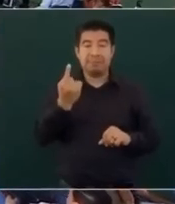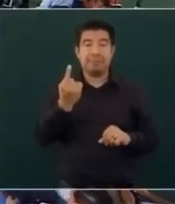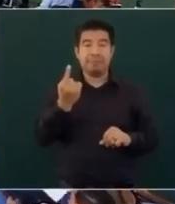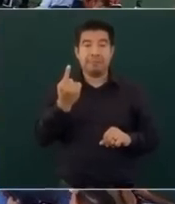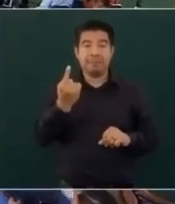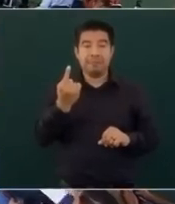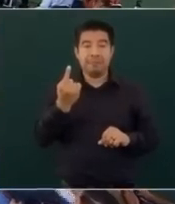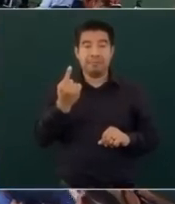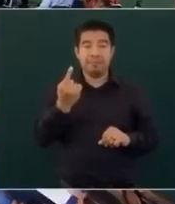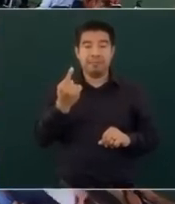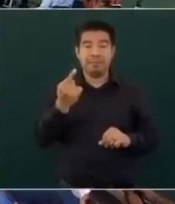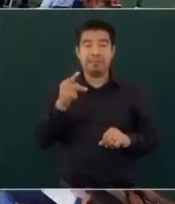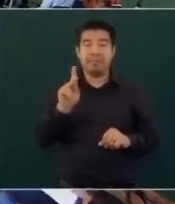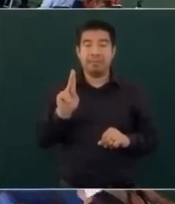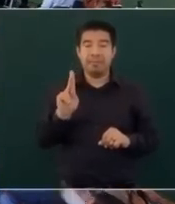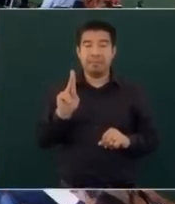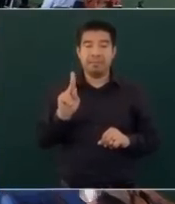siquiera